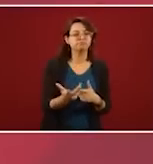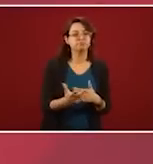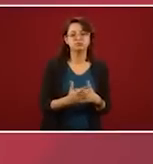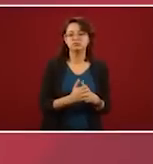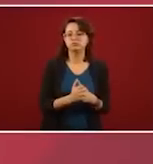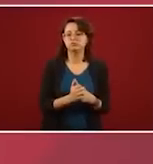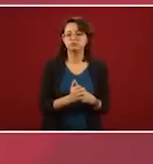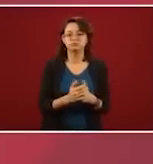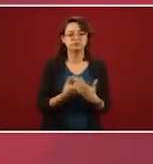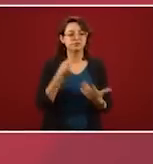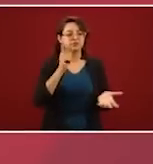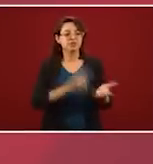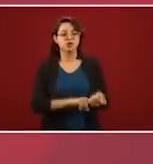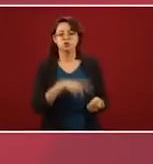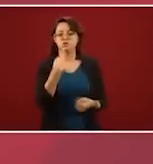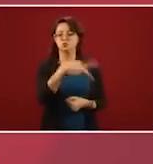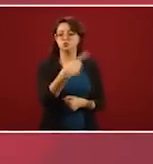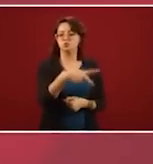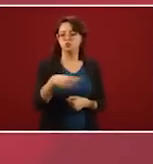un autogobierno